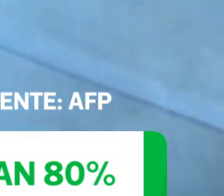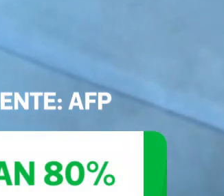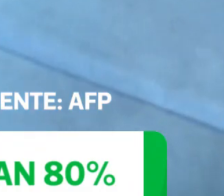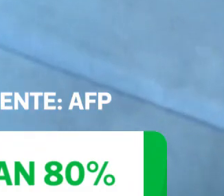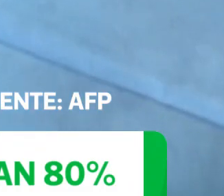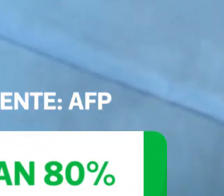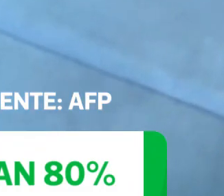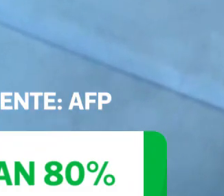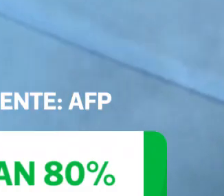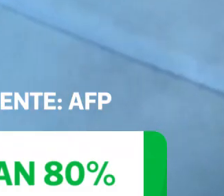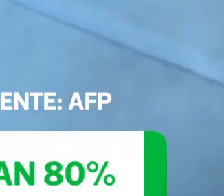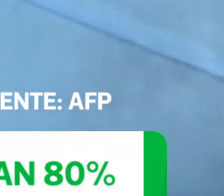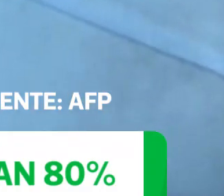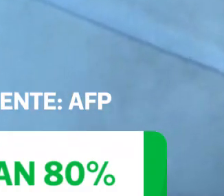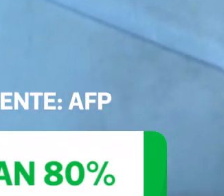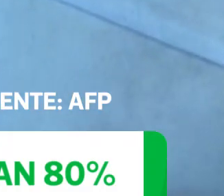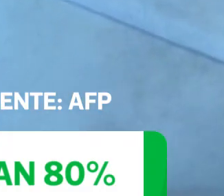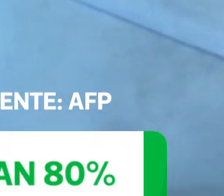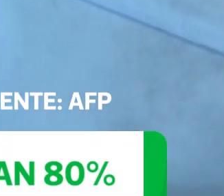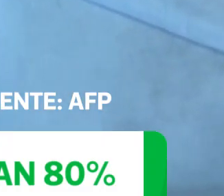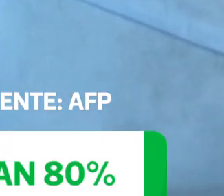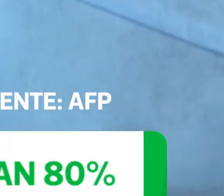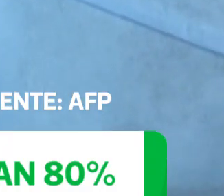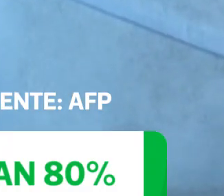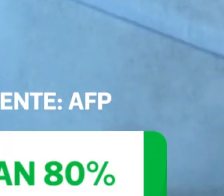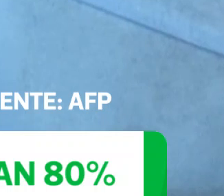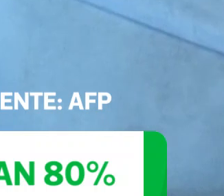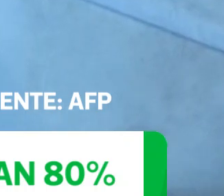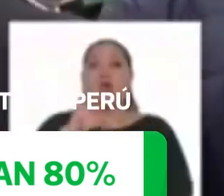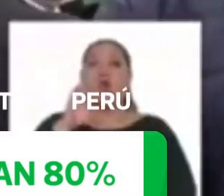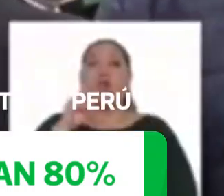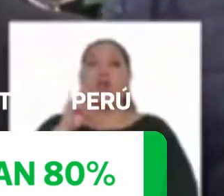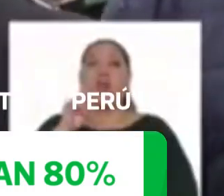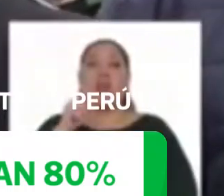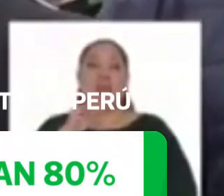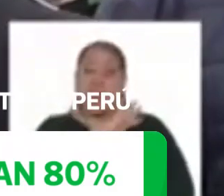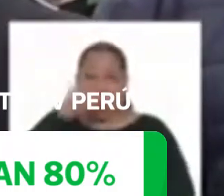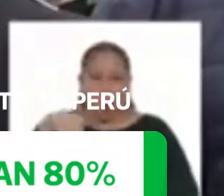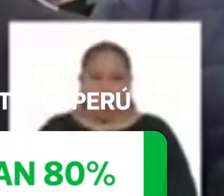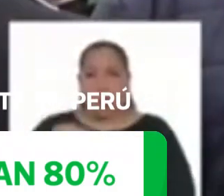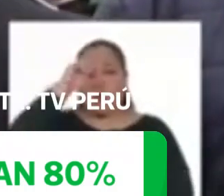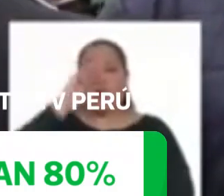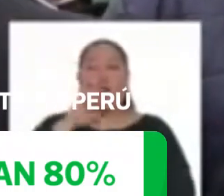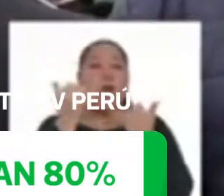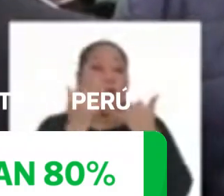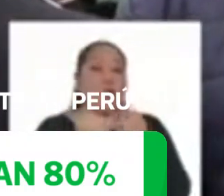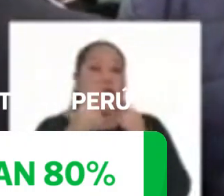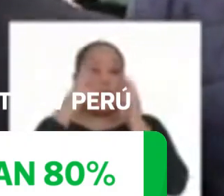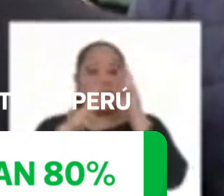la primera paciente reportada la semana pasada en Comas. Hasta el momento tenemos 8